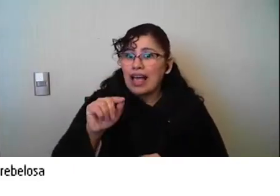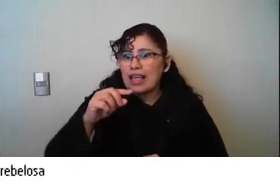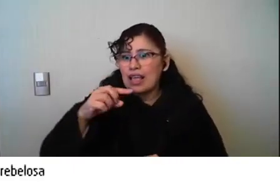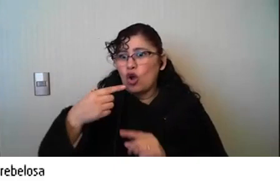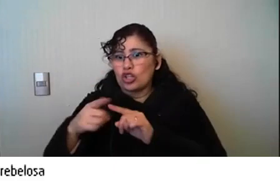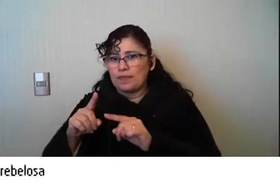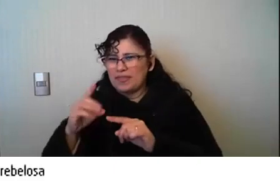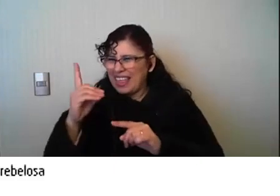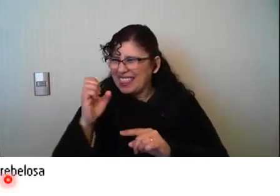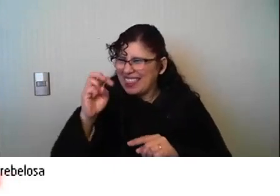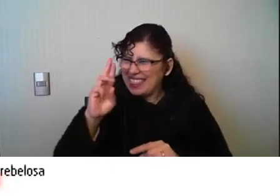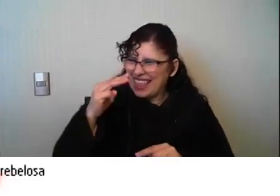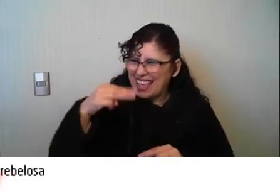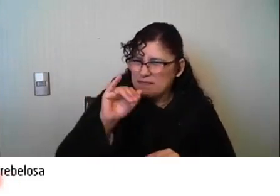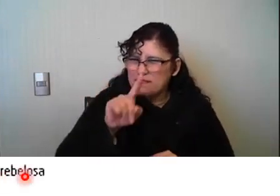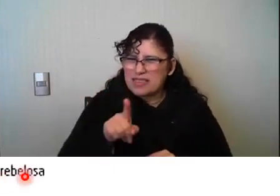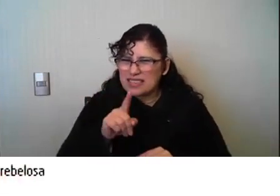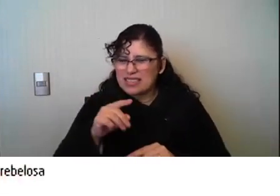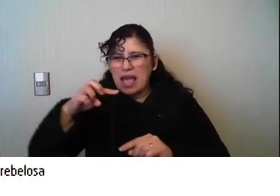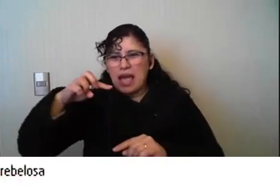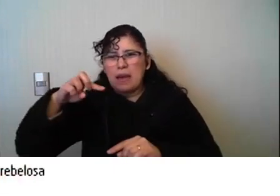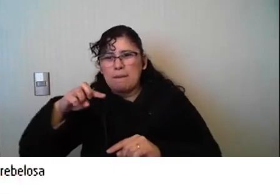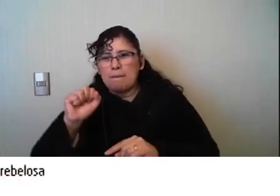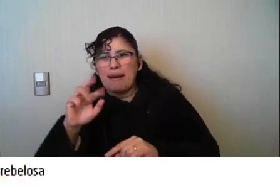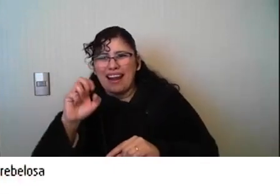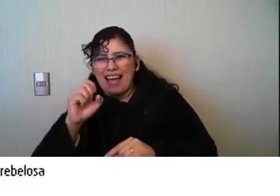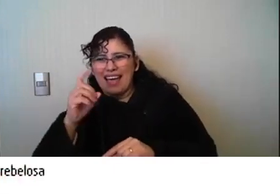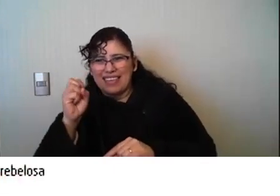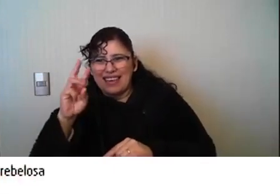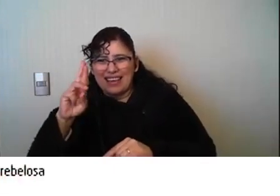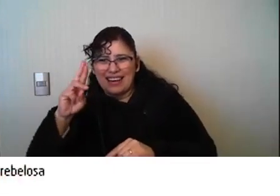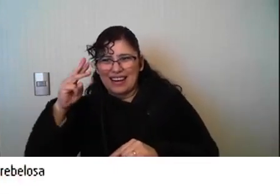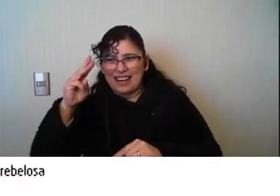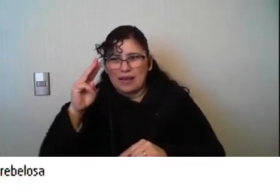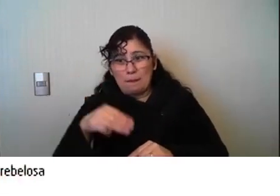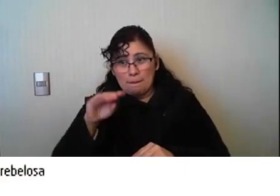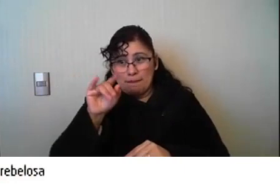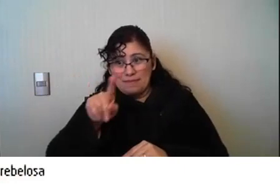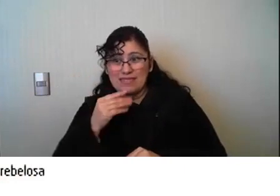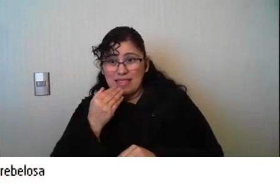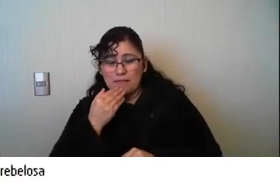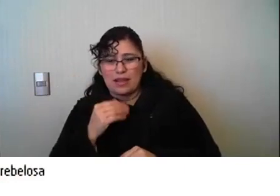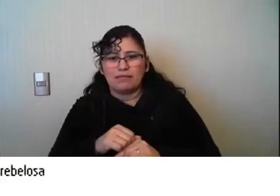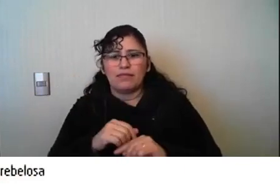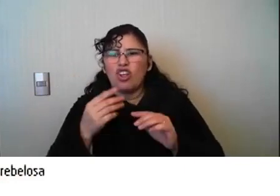paravermis, corteza paleocerebelosa, la